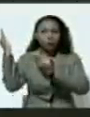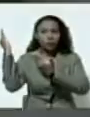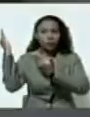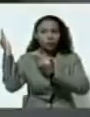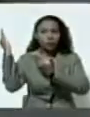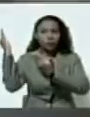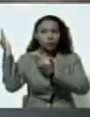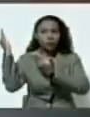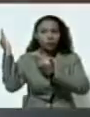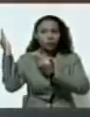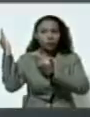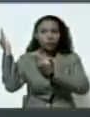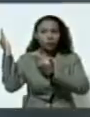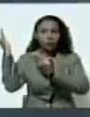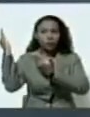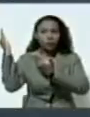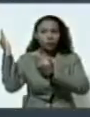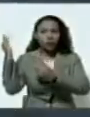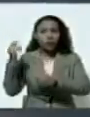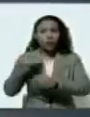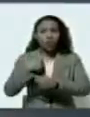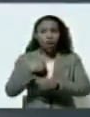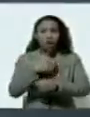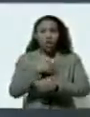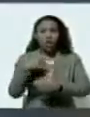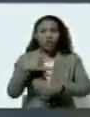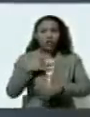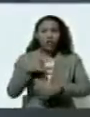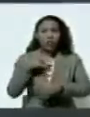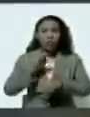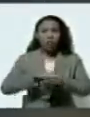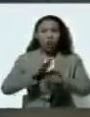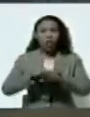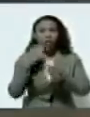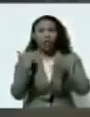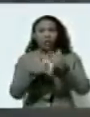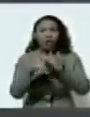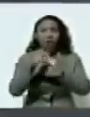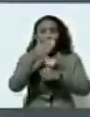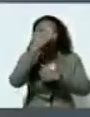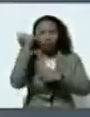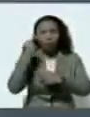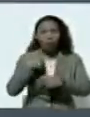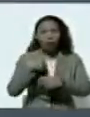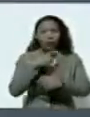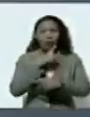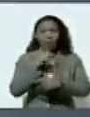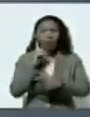Y ahora soy yo la que quiere ser sentir. Por eso vete, amiga,